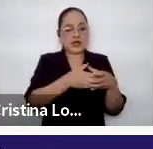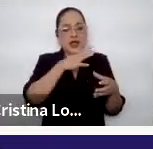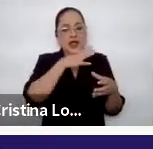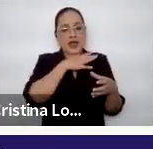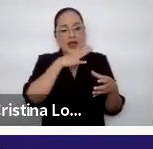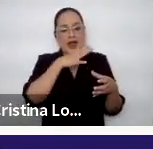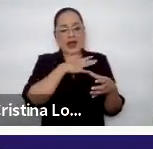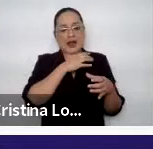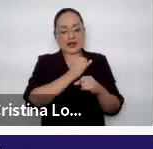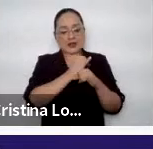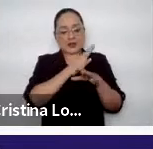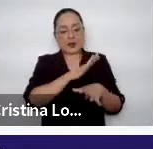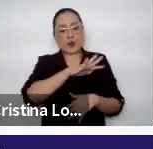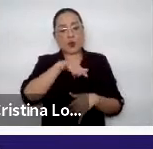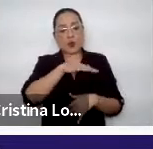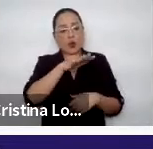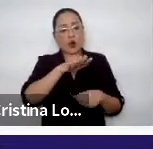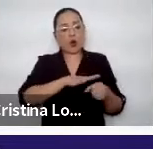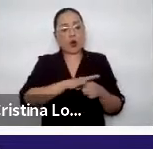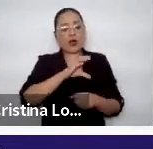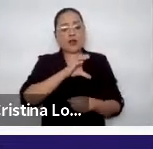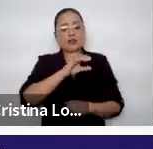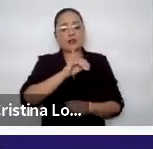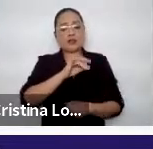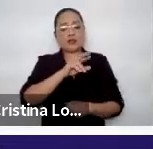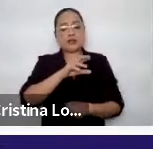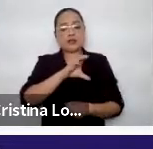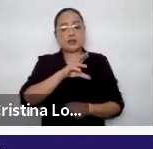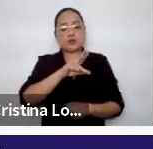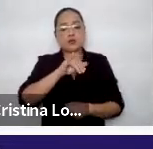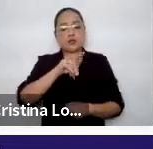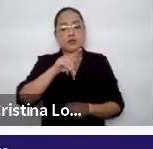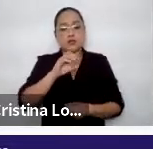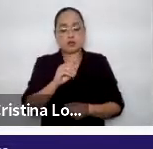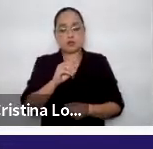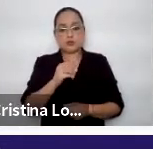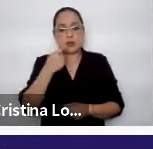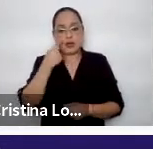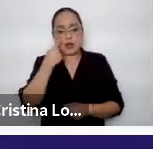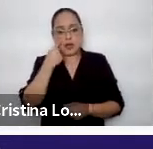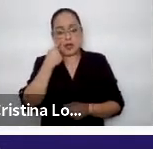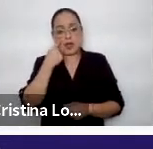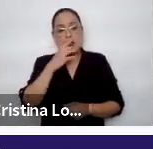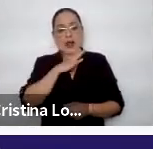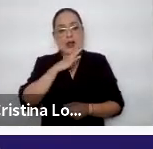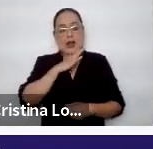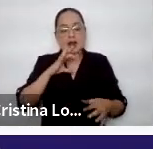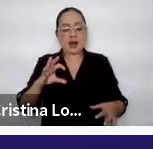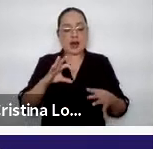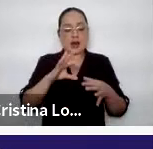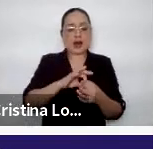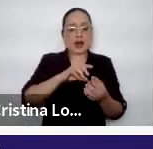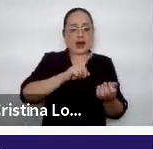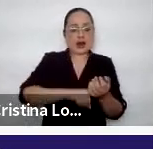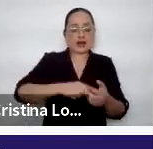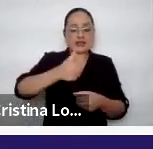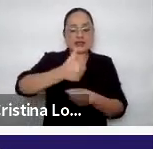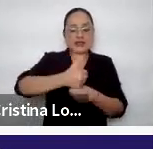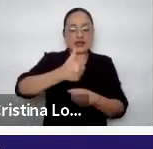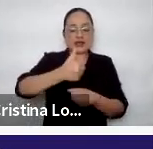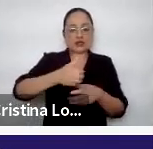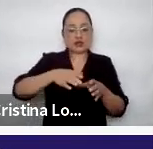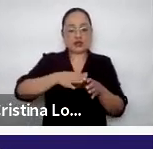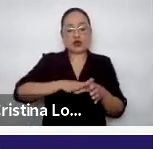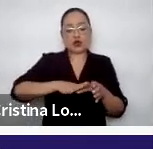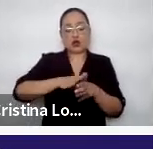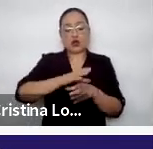va a señalar por circuito, ¿sí? Vean, aquí le marcamos únicamente el sexto circuito y nos va a